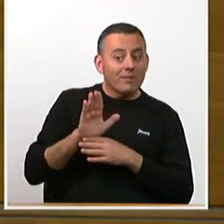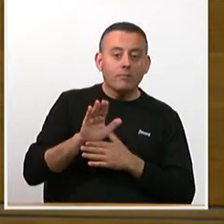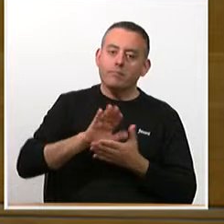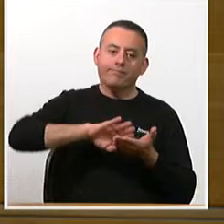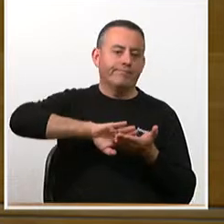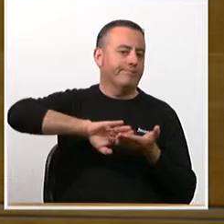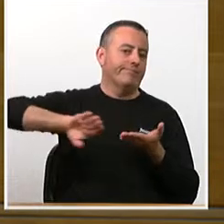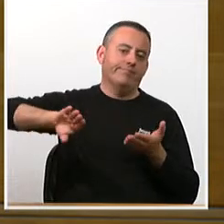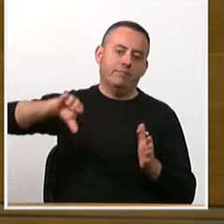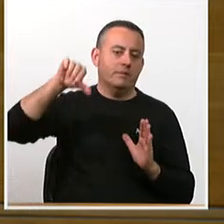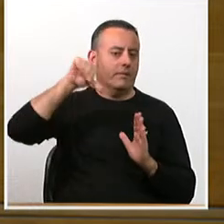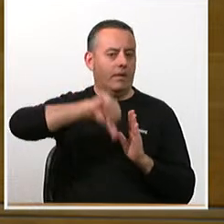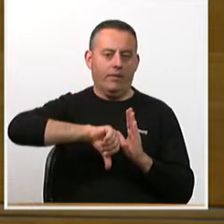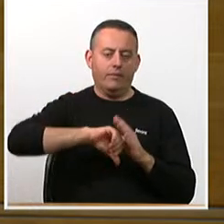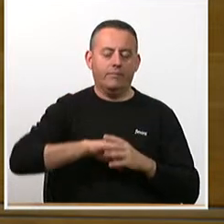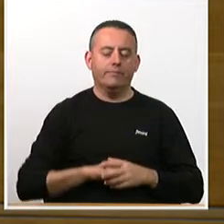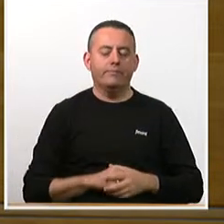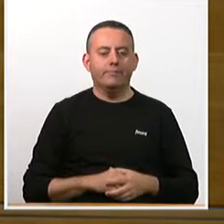la